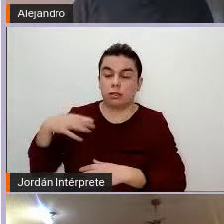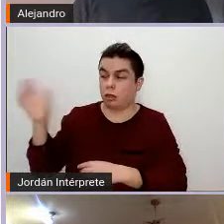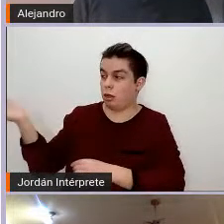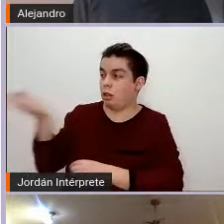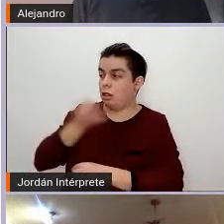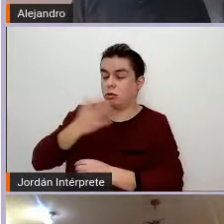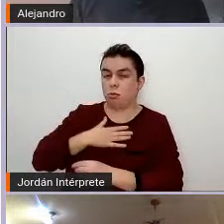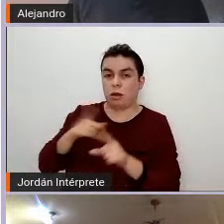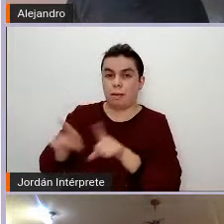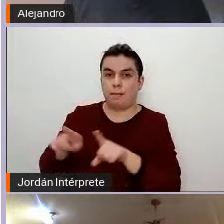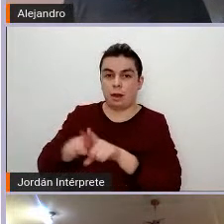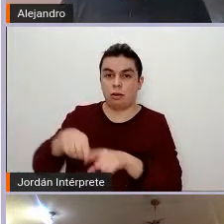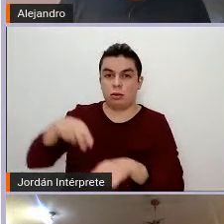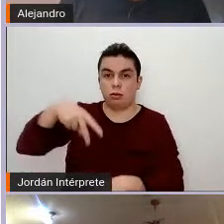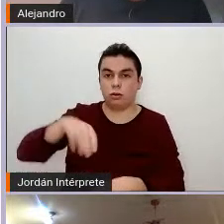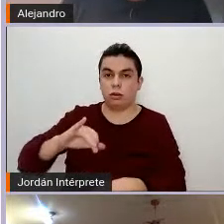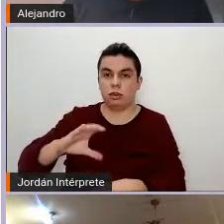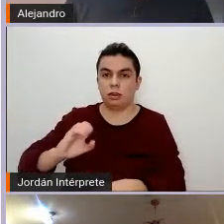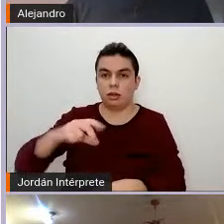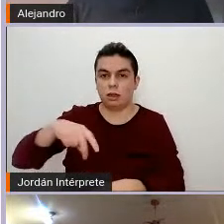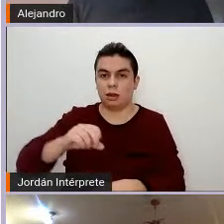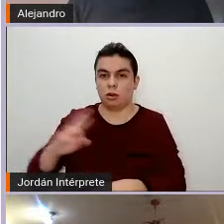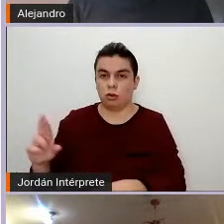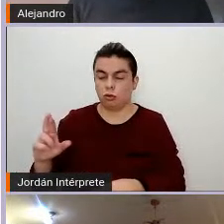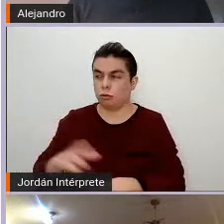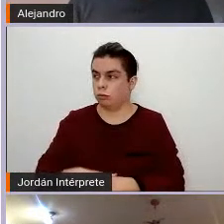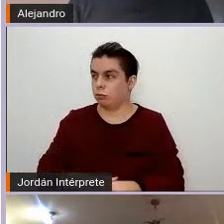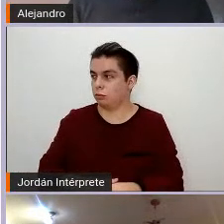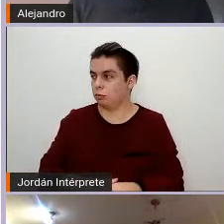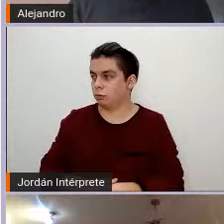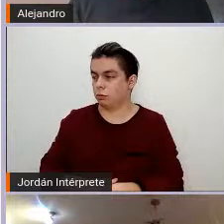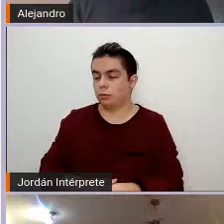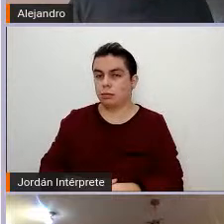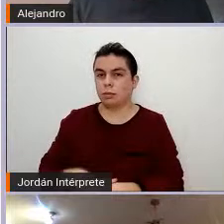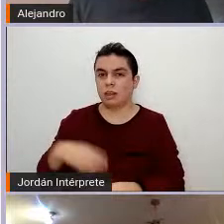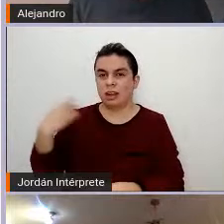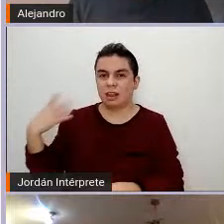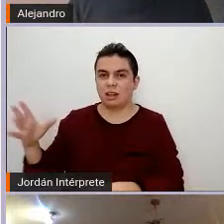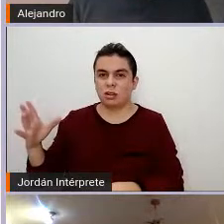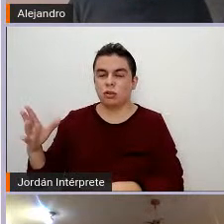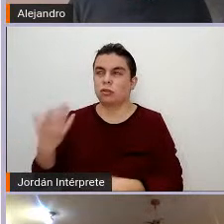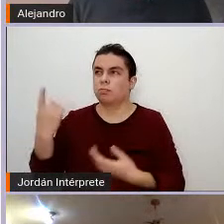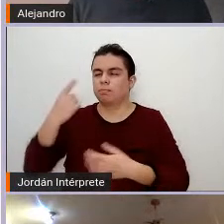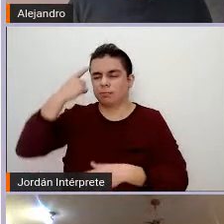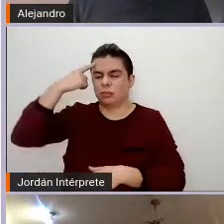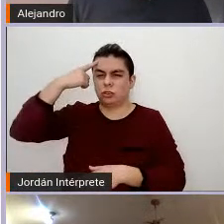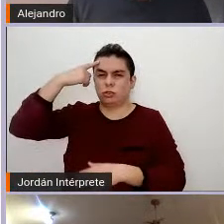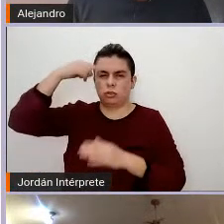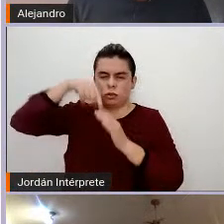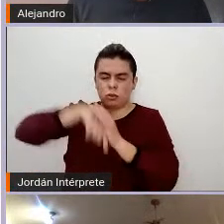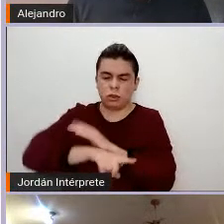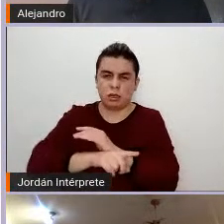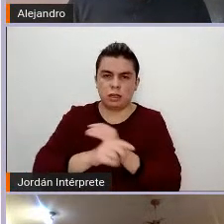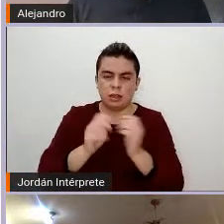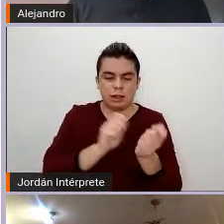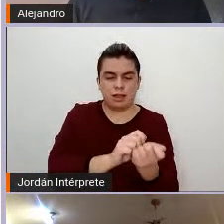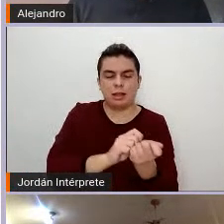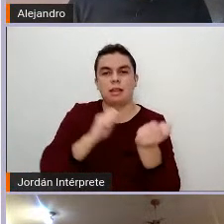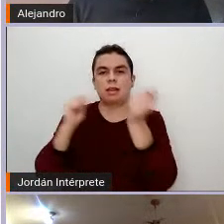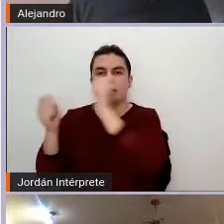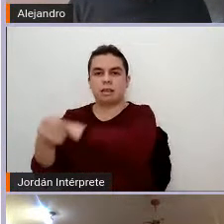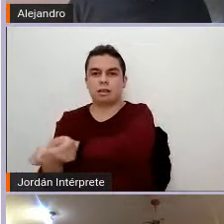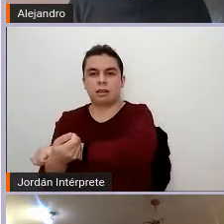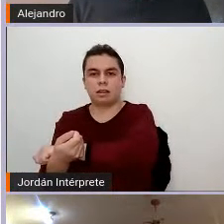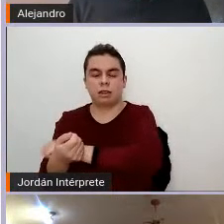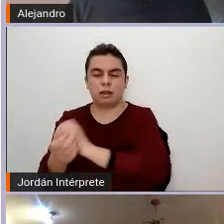muchas oportunidades. De hecho, Nicanor tenía su propia noción intersemiótica de la traducción, ya que la